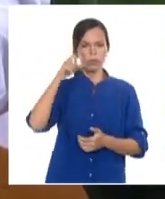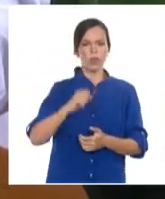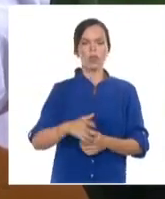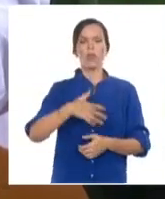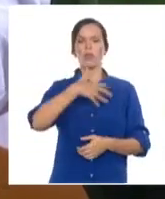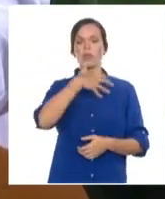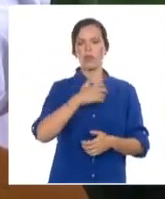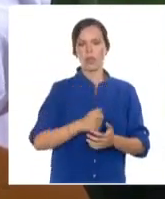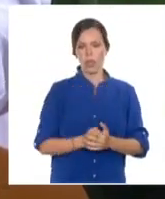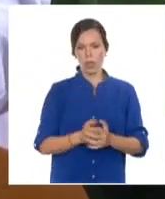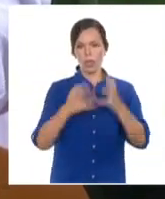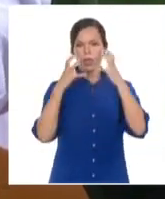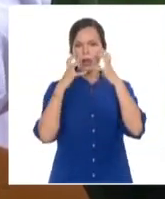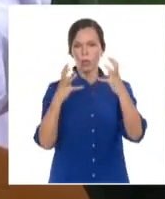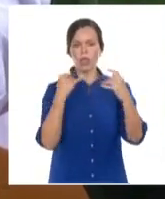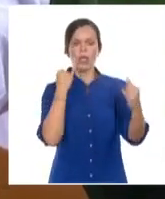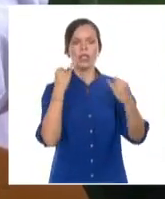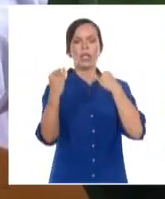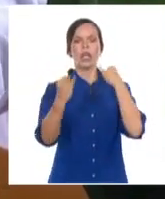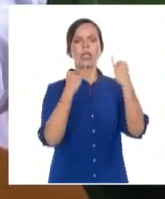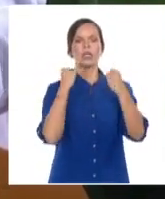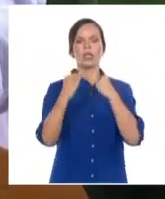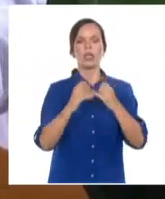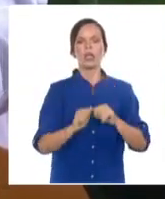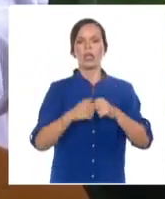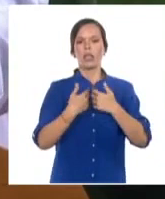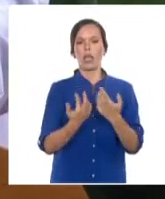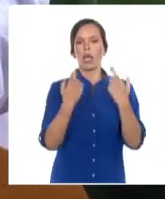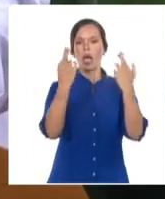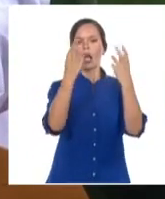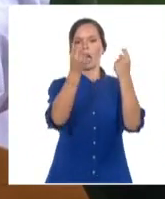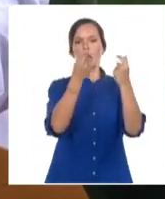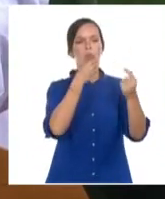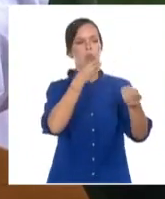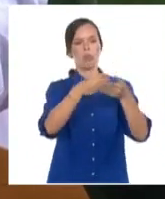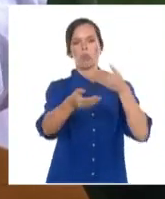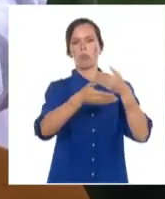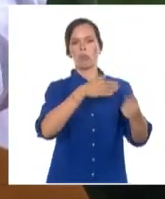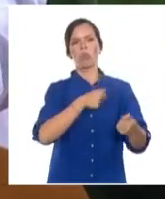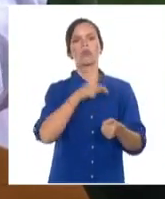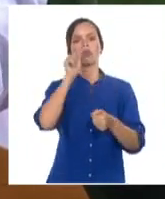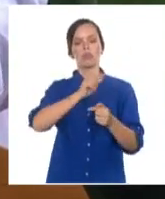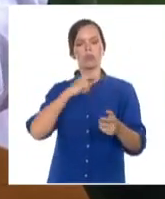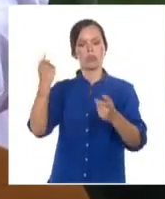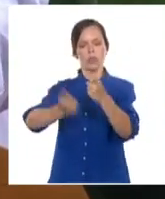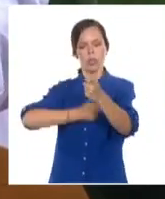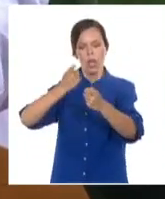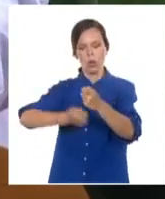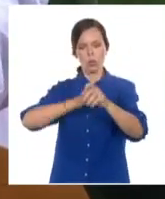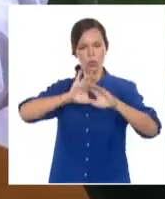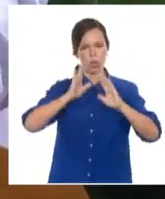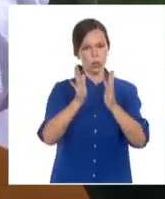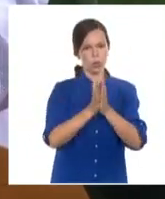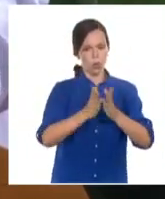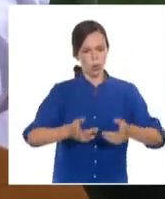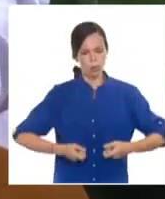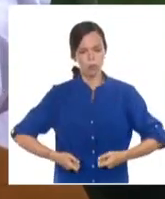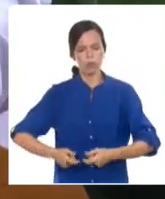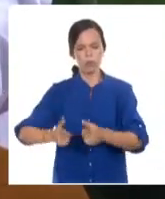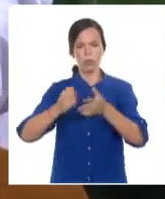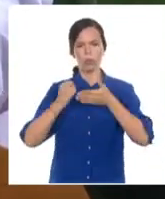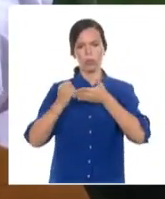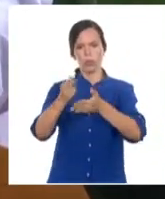de sus respectivas clases de origen a la causa de la independencia nacional ninguno vio en la lucha revolucionario o en el